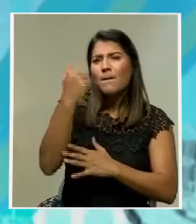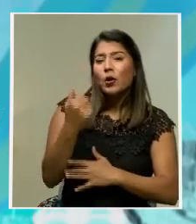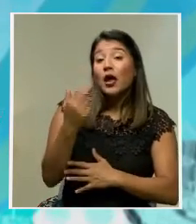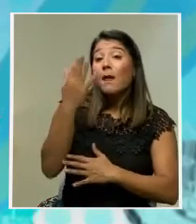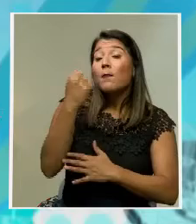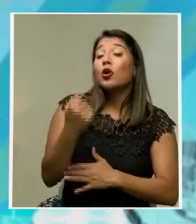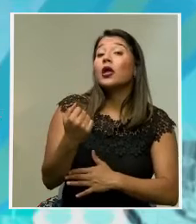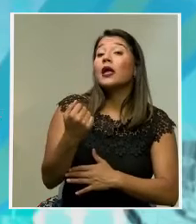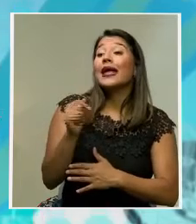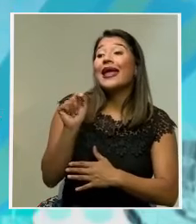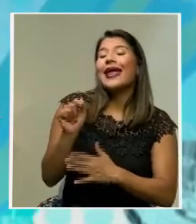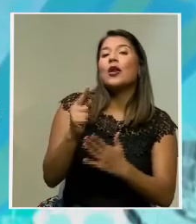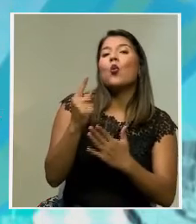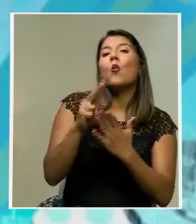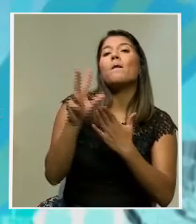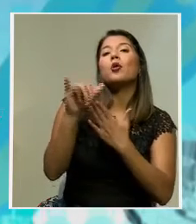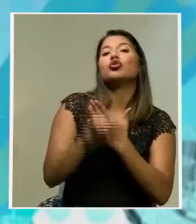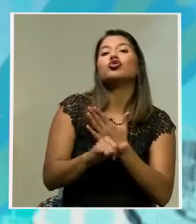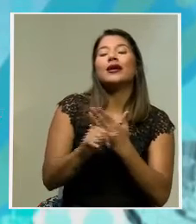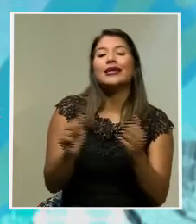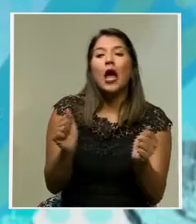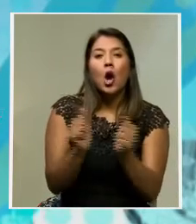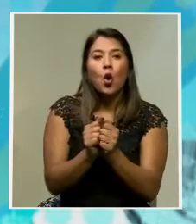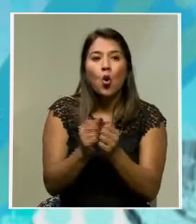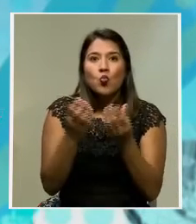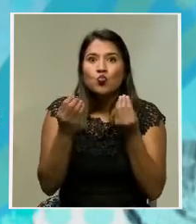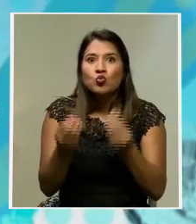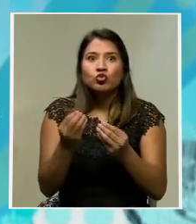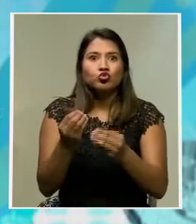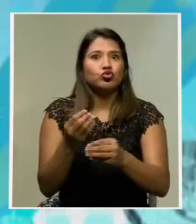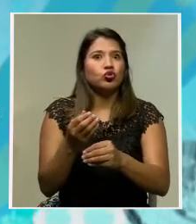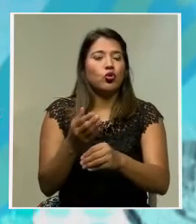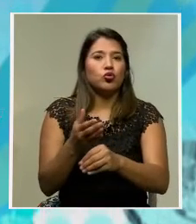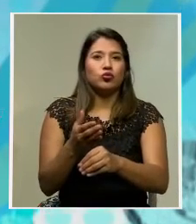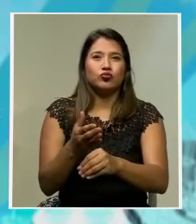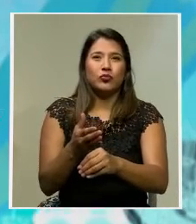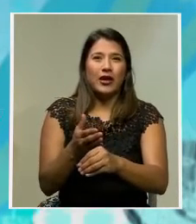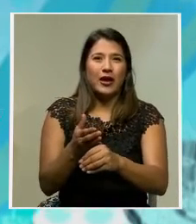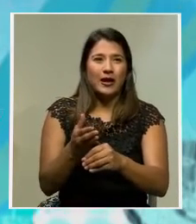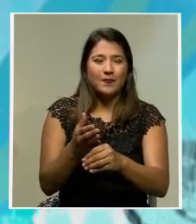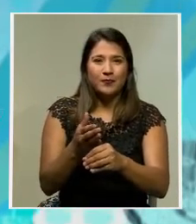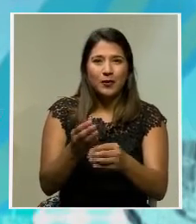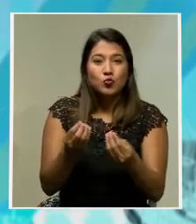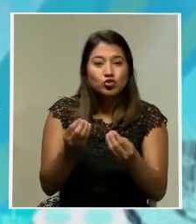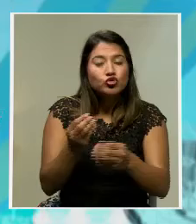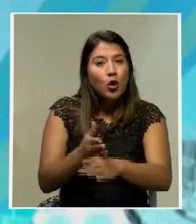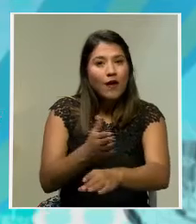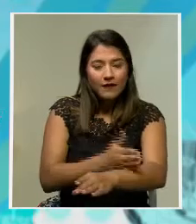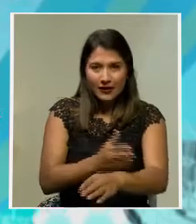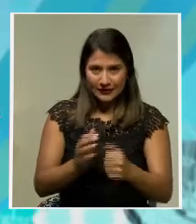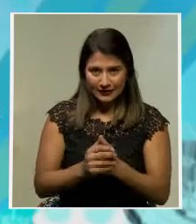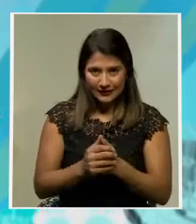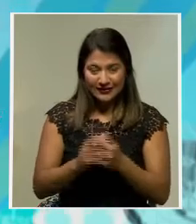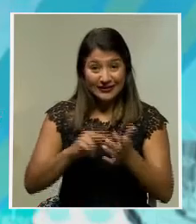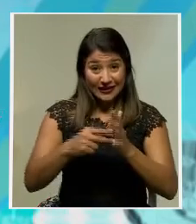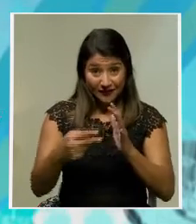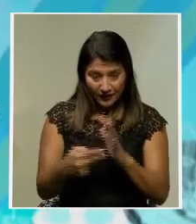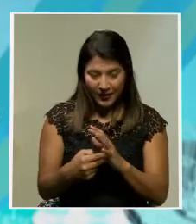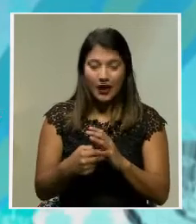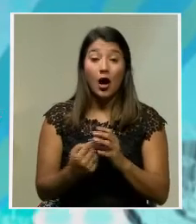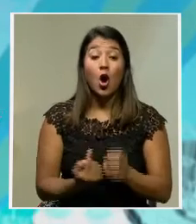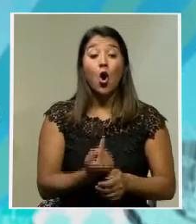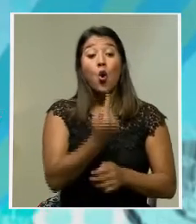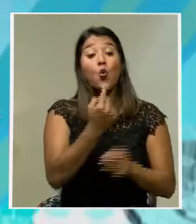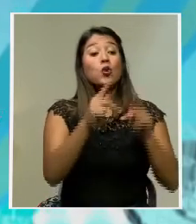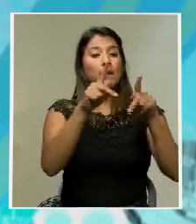lo que nosotros llamamos con mucha progresividad. Agarra las diferentes pensiones que tiene una persona, digamos que